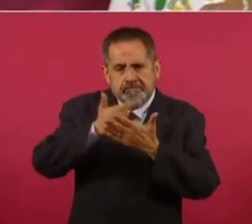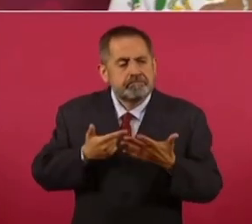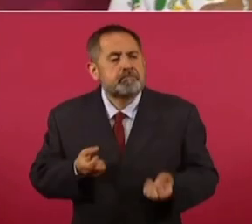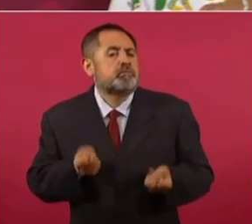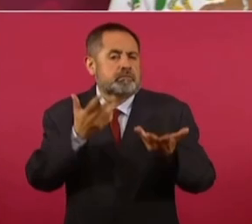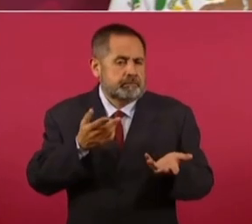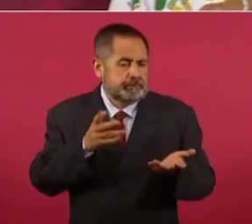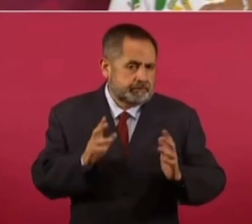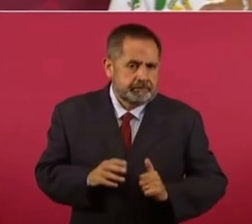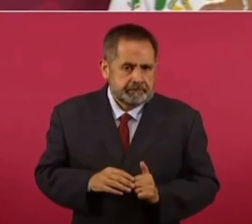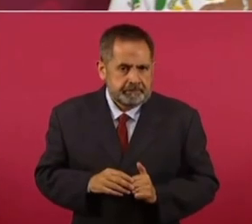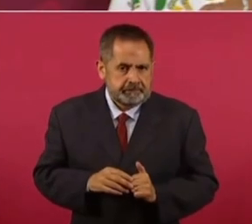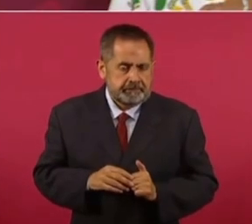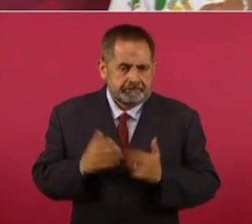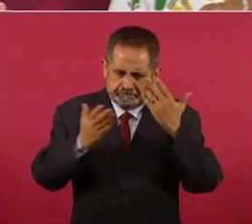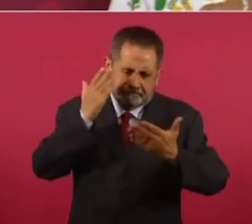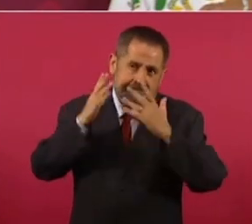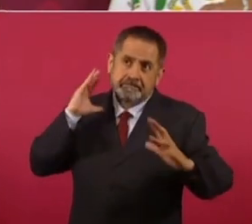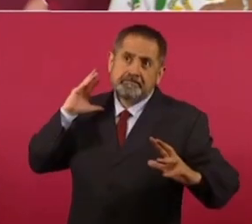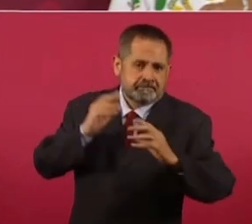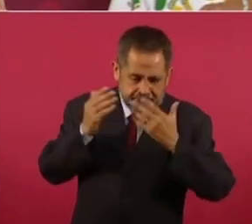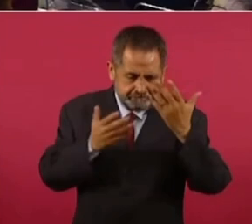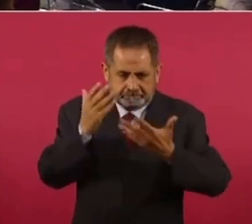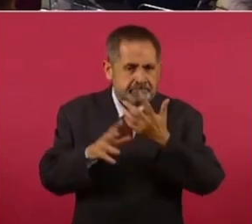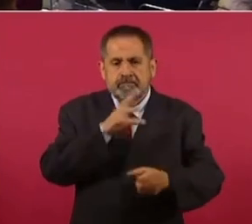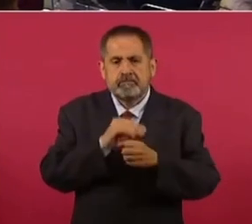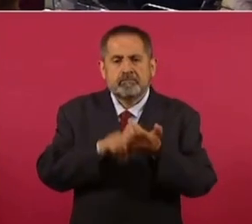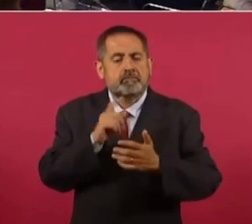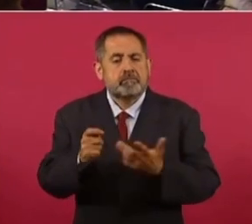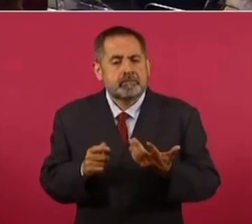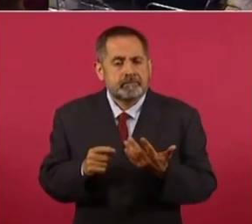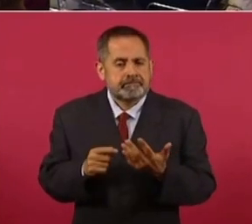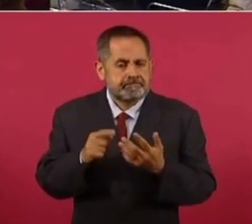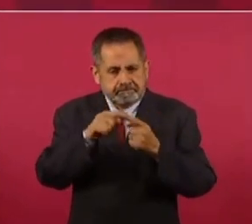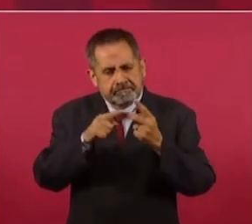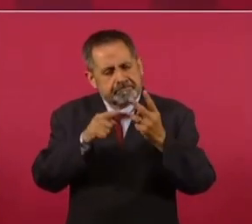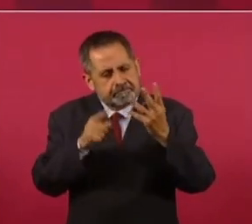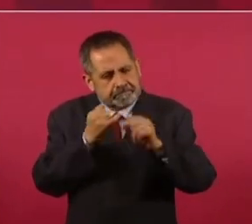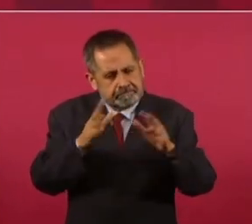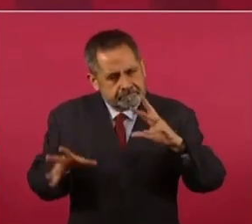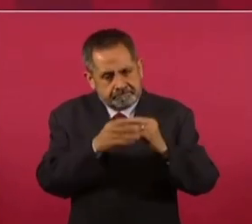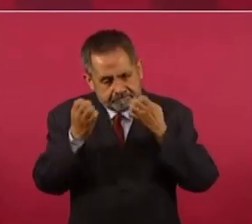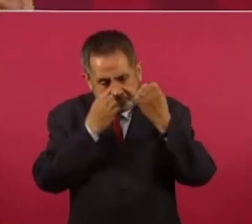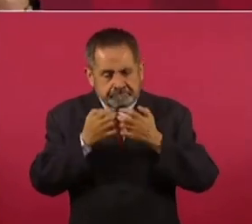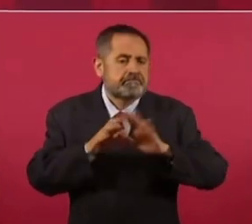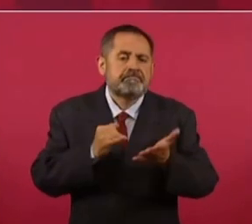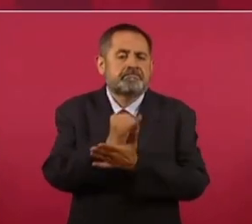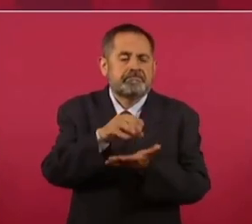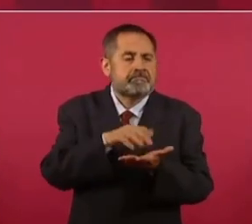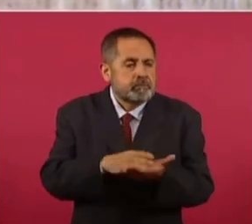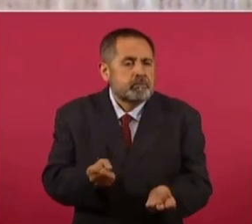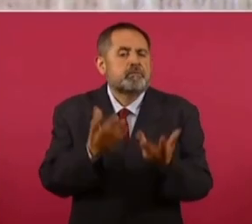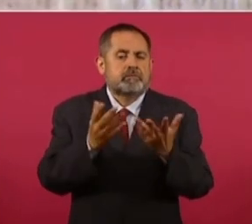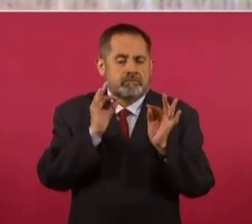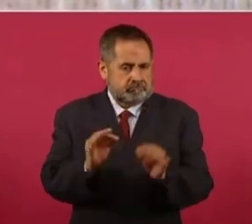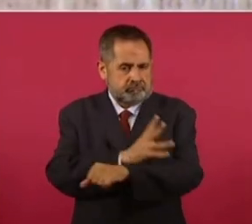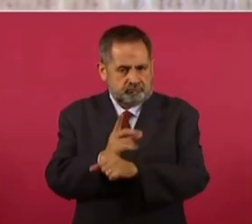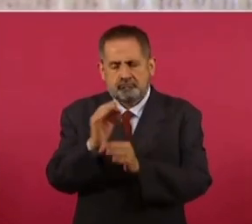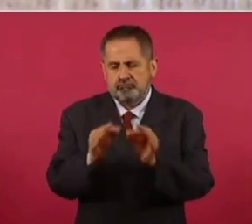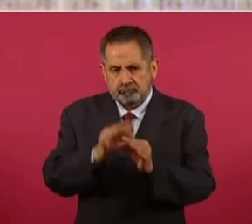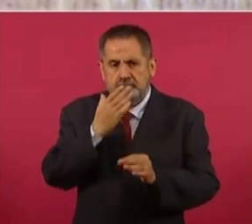empresa, se hiciera una búsqueda de toda la información para que, de